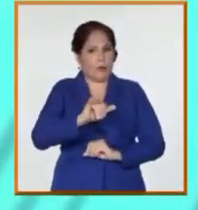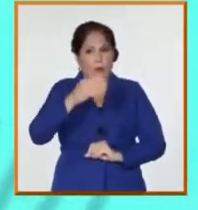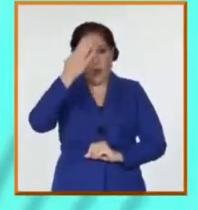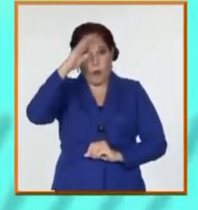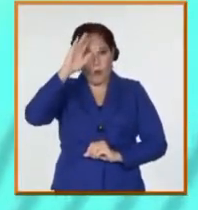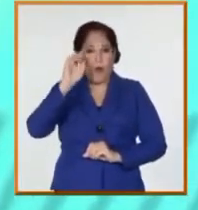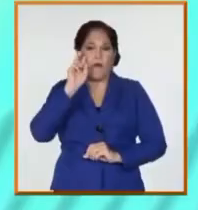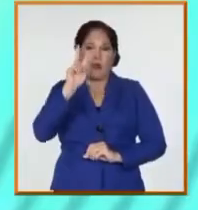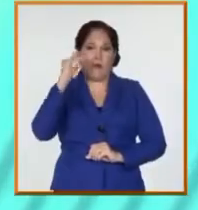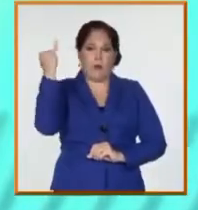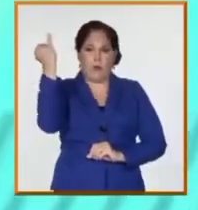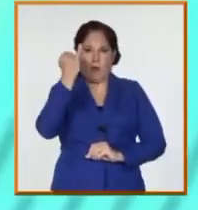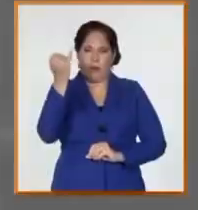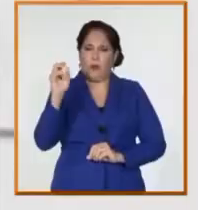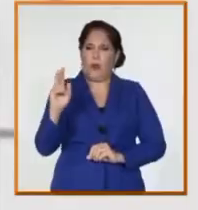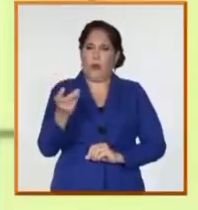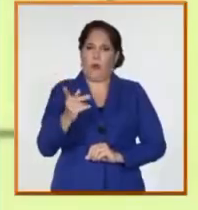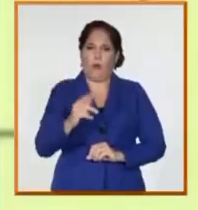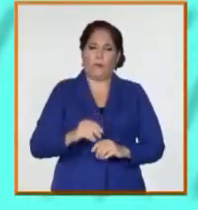Cuba Visión Internacional